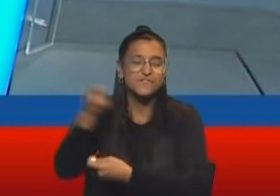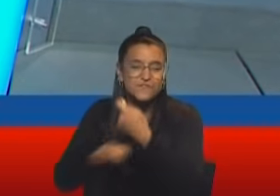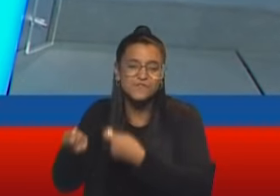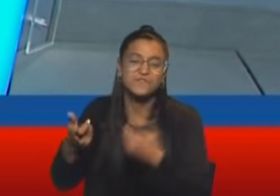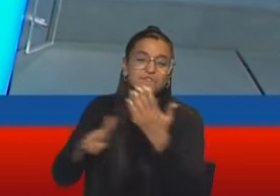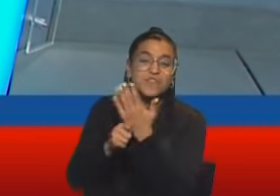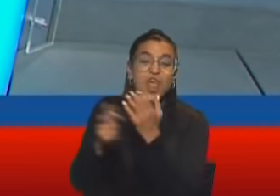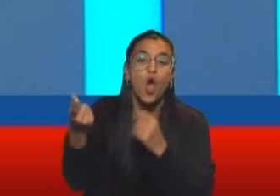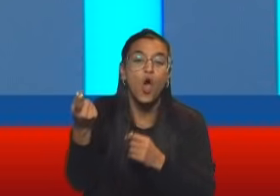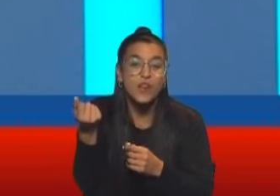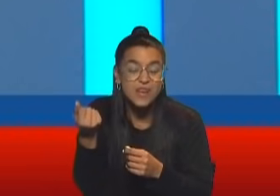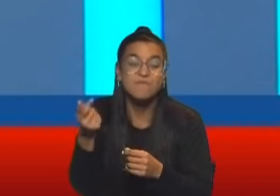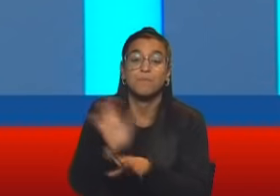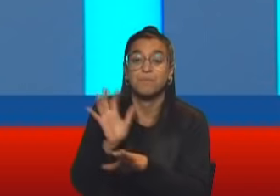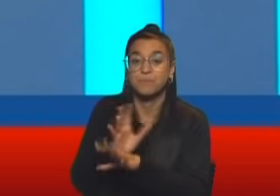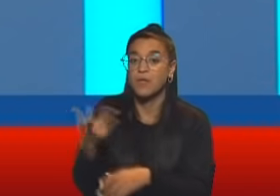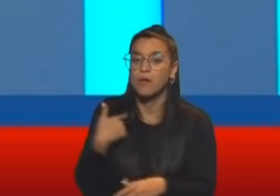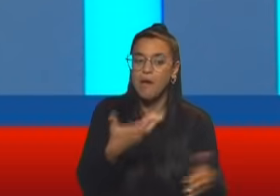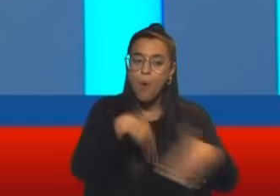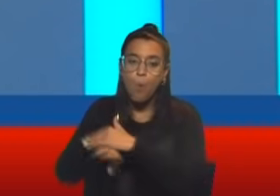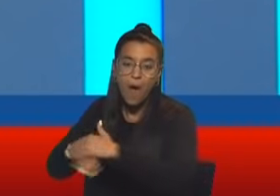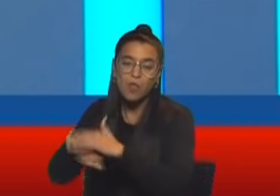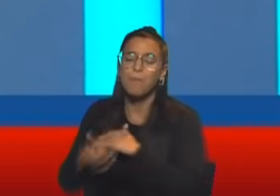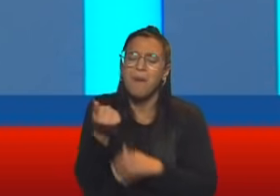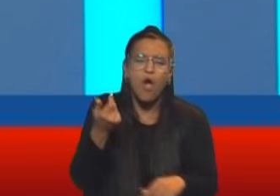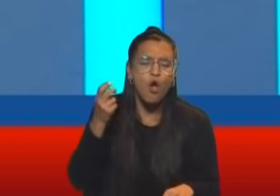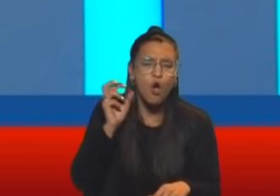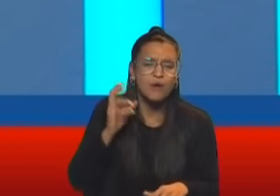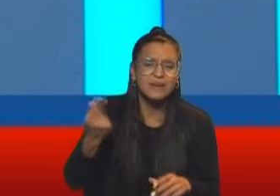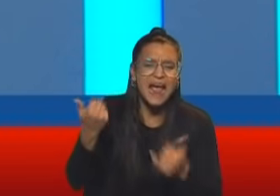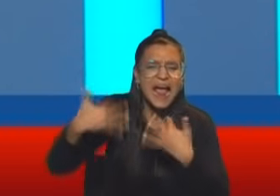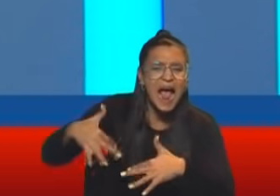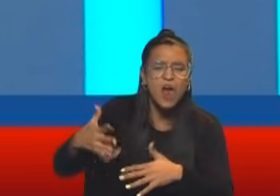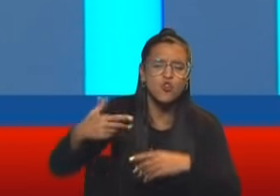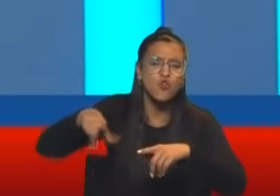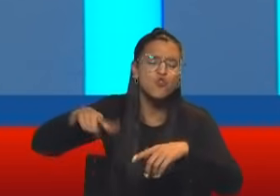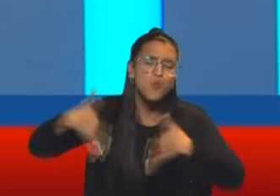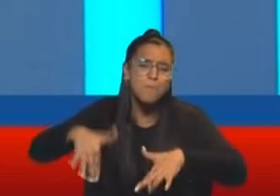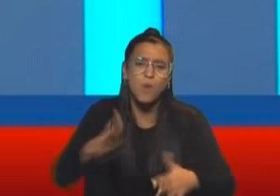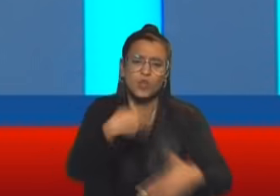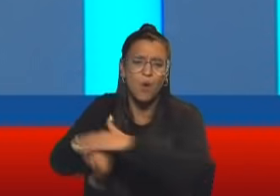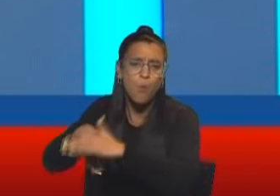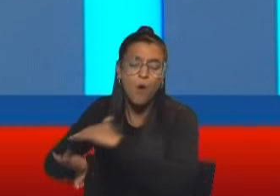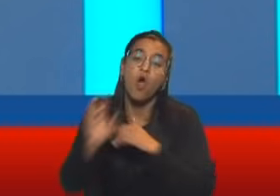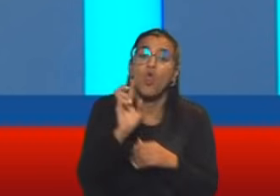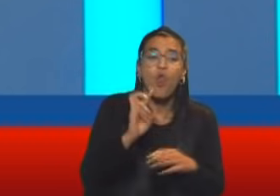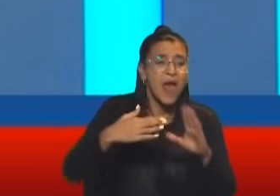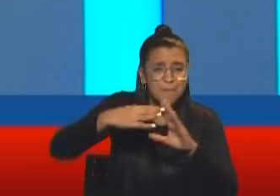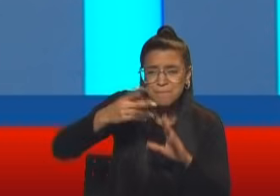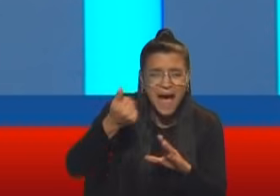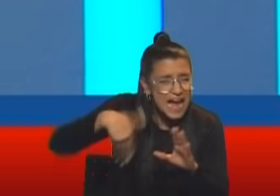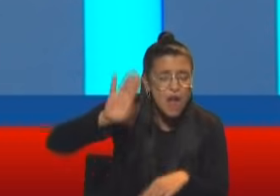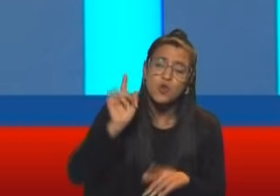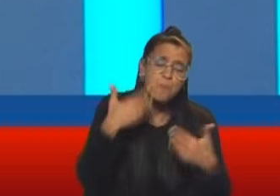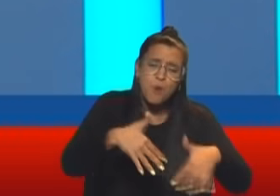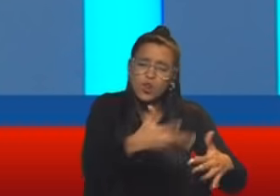de asegurarse más stock, pago más caro la carne, la pago al dólar contado con liqui, la pago a un dólar más caro que el oficial y a partir de ahí,